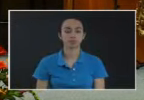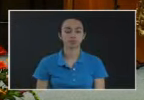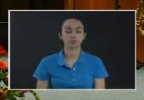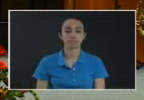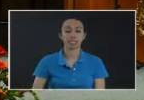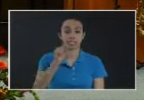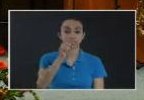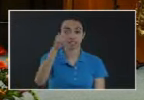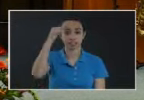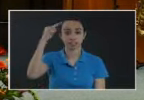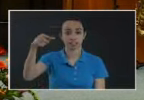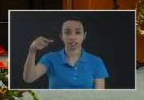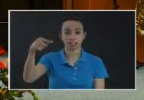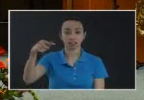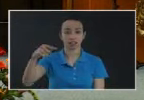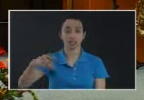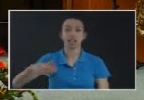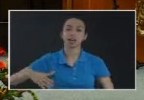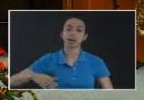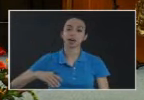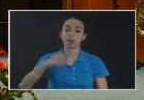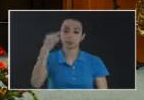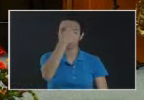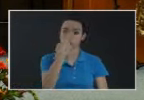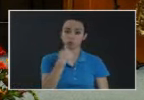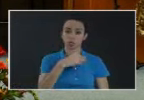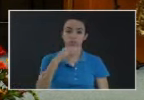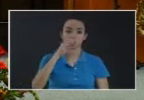Y ese día le entregó su vida a Jesús.